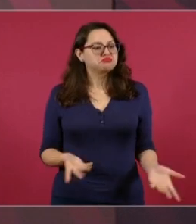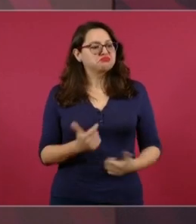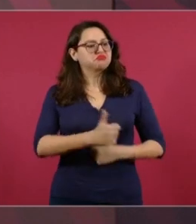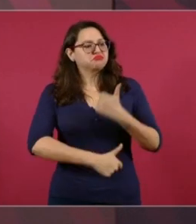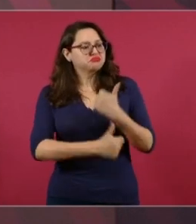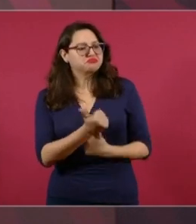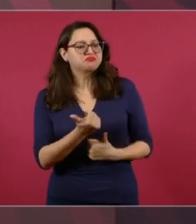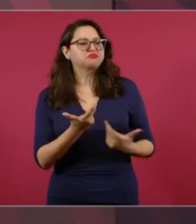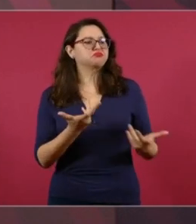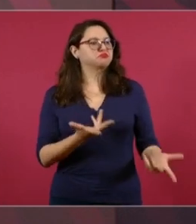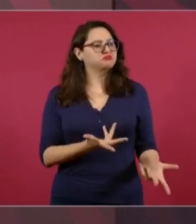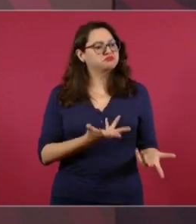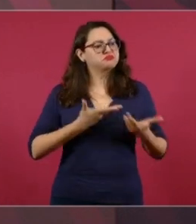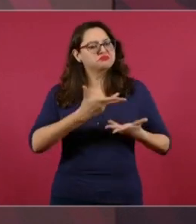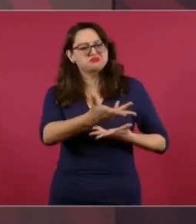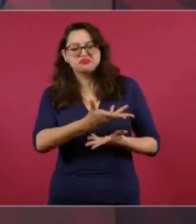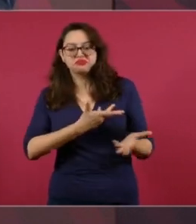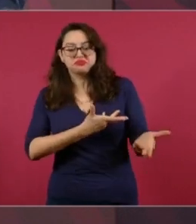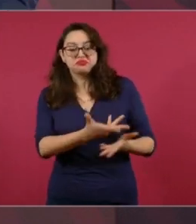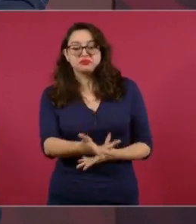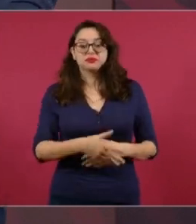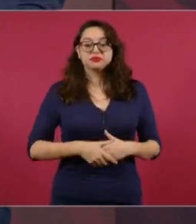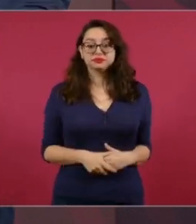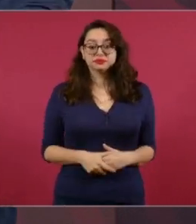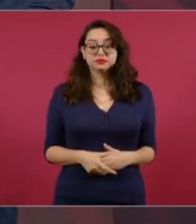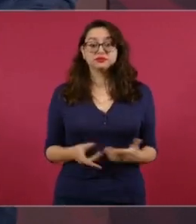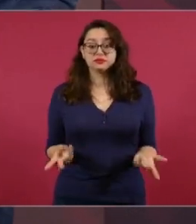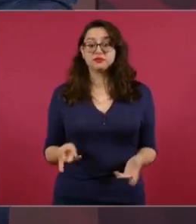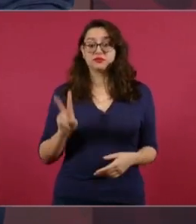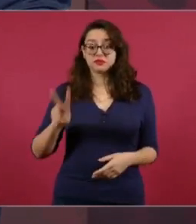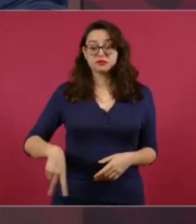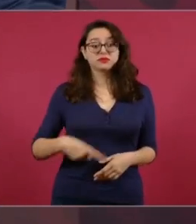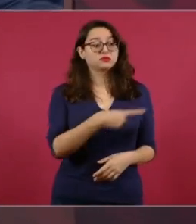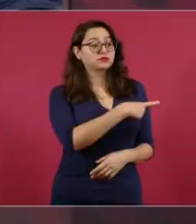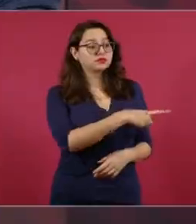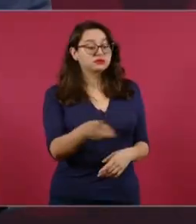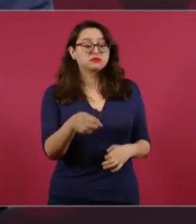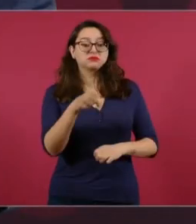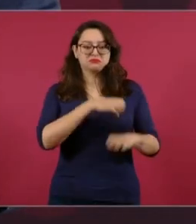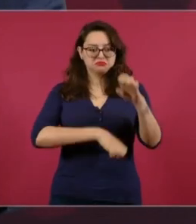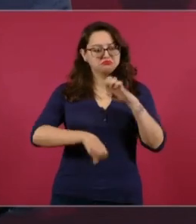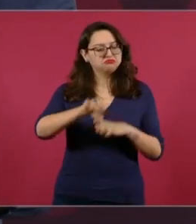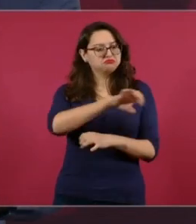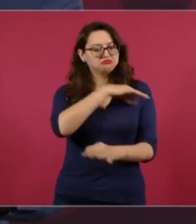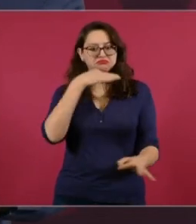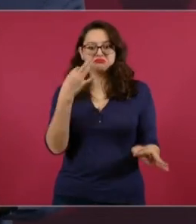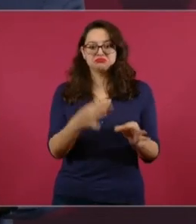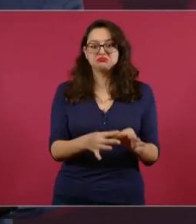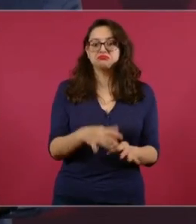Y dicho sea de paso, se portaron bien porque cumplieron.